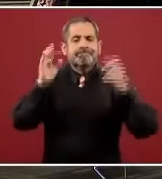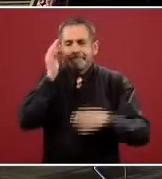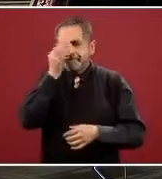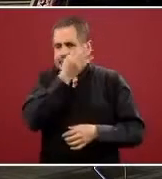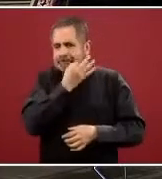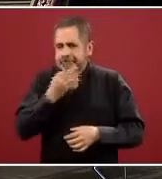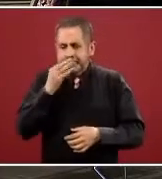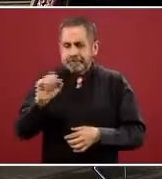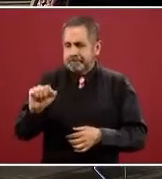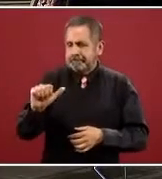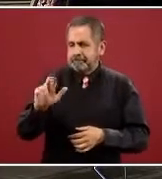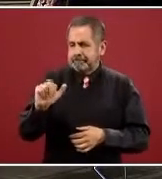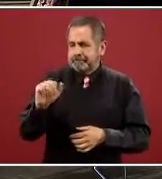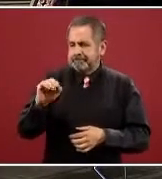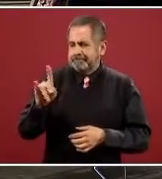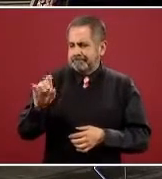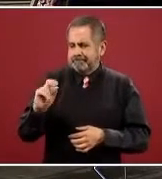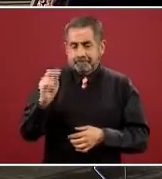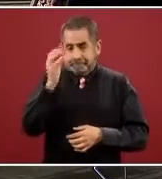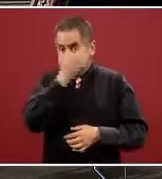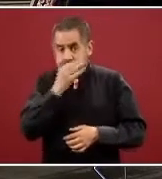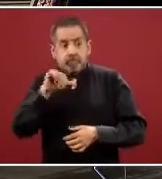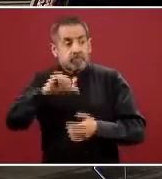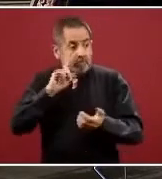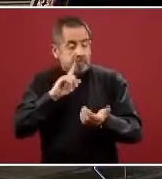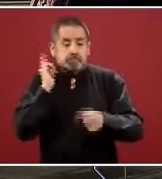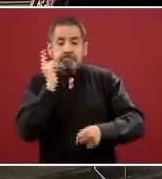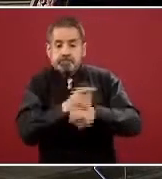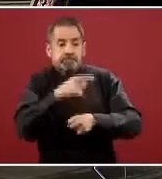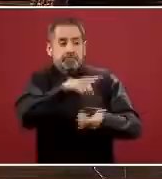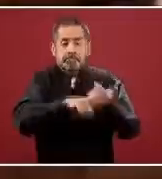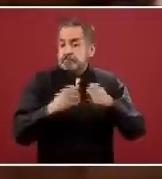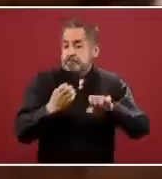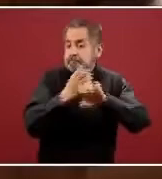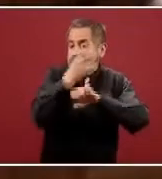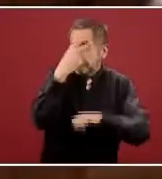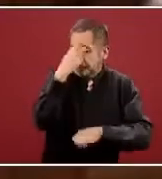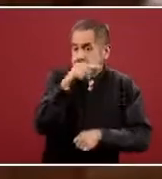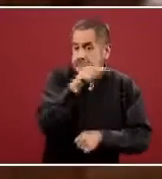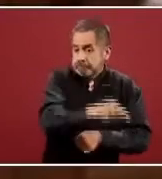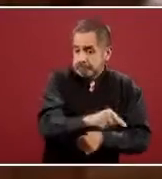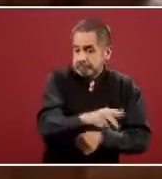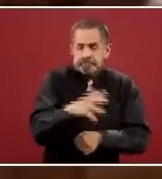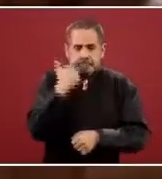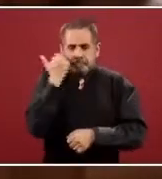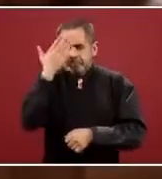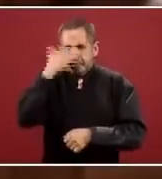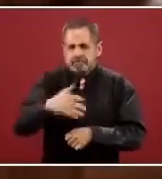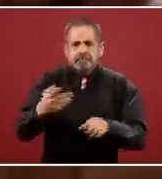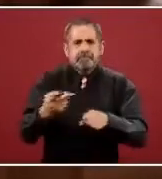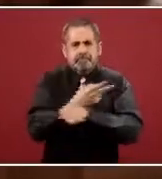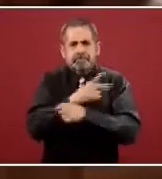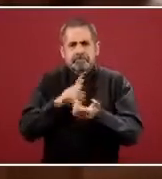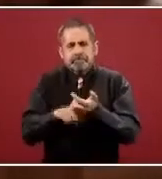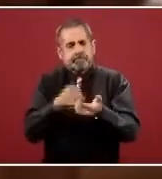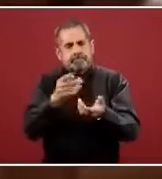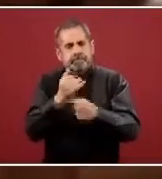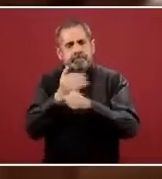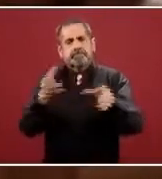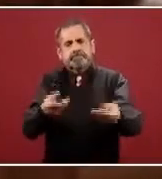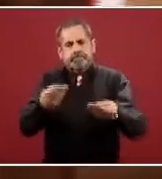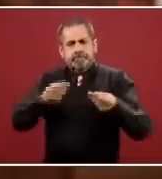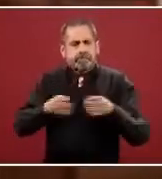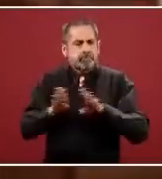embargo, hoy ya se detectó un caso en el Estado de México y me gustaría saber qué es lo que tienen ustedes